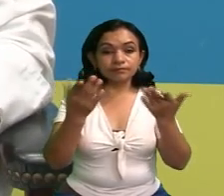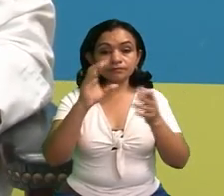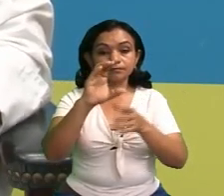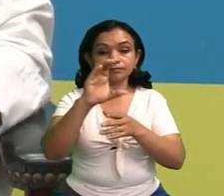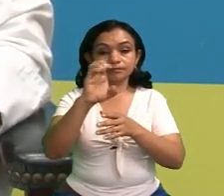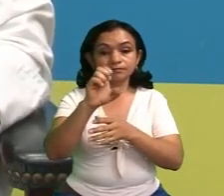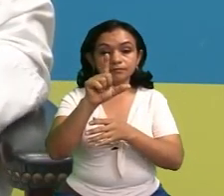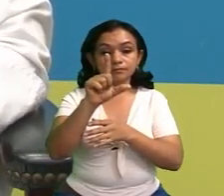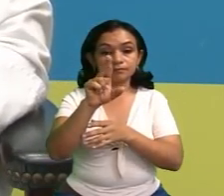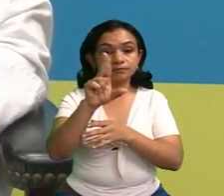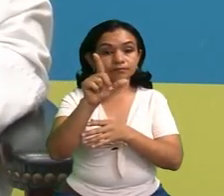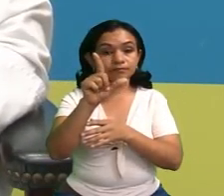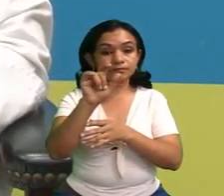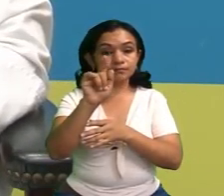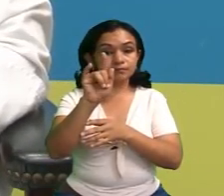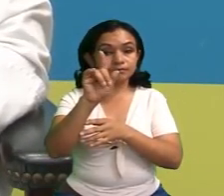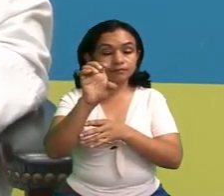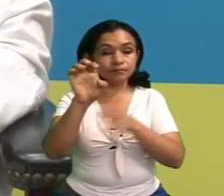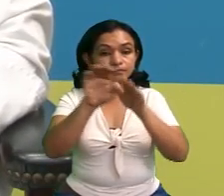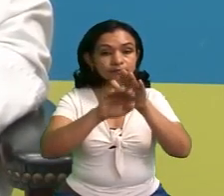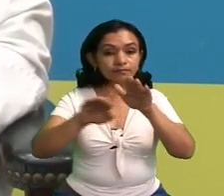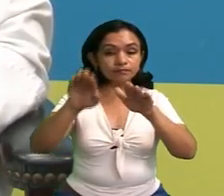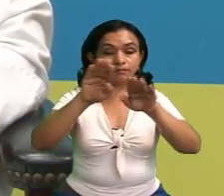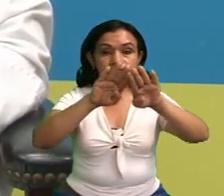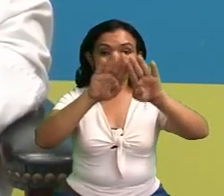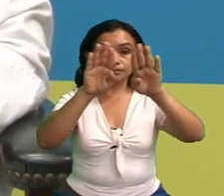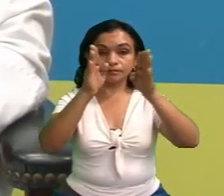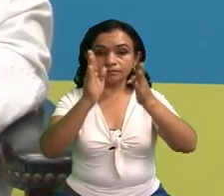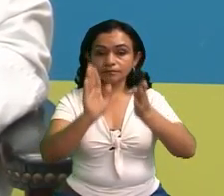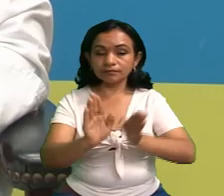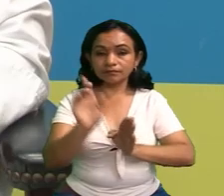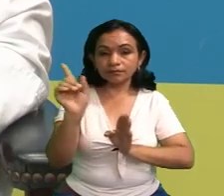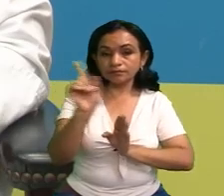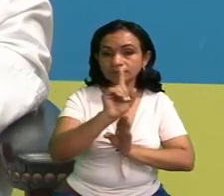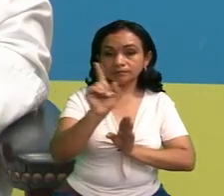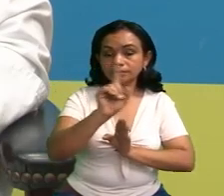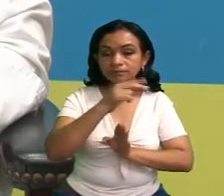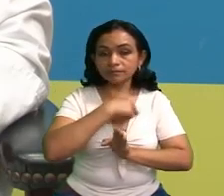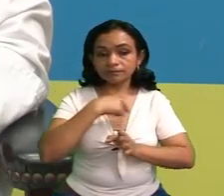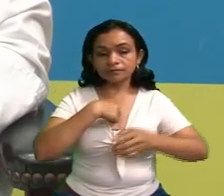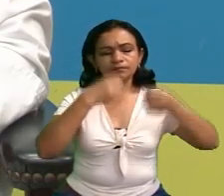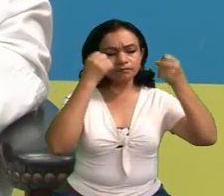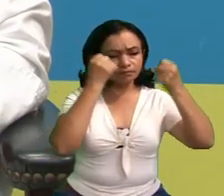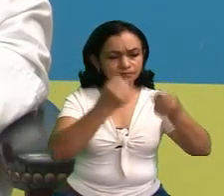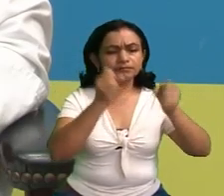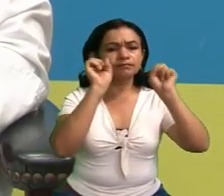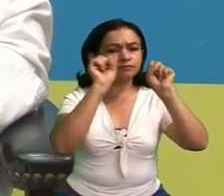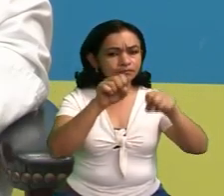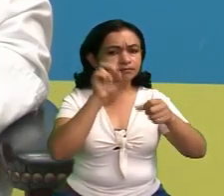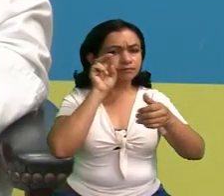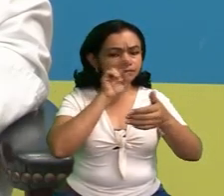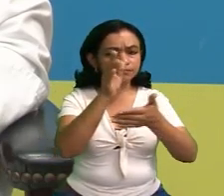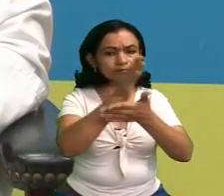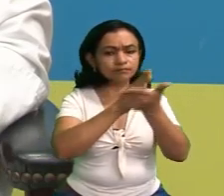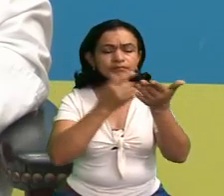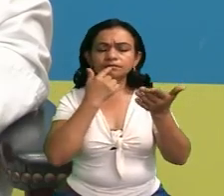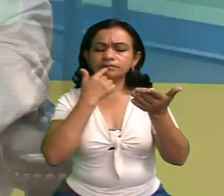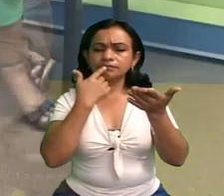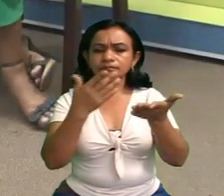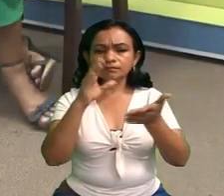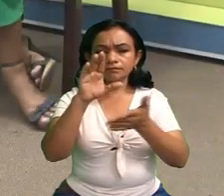aparece más en las mujeres, pero no hay que descartar que podemos verla en los hombres también. ¿Por qué se presenta la